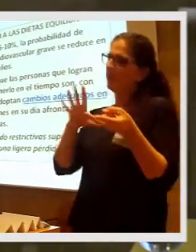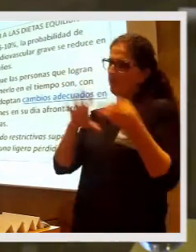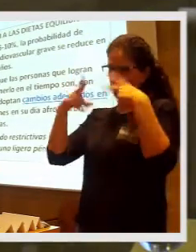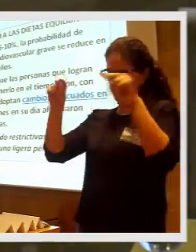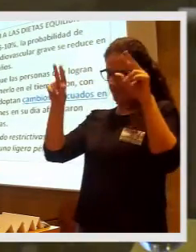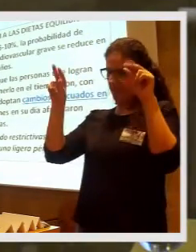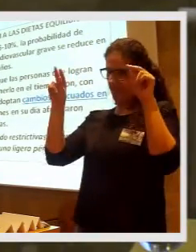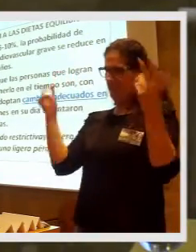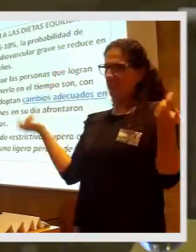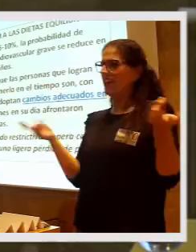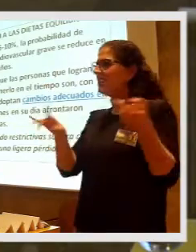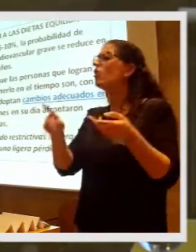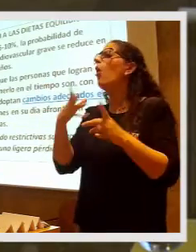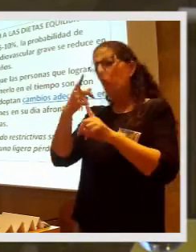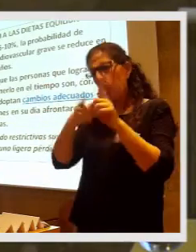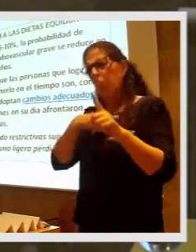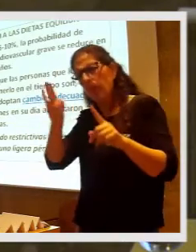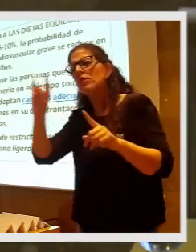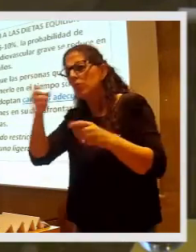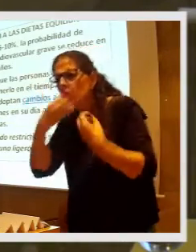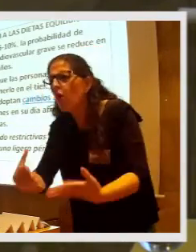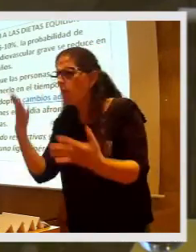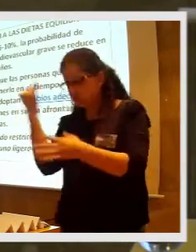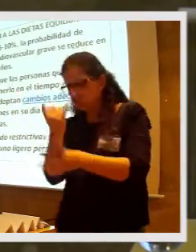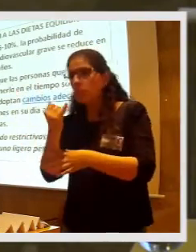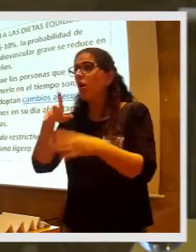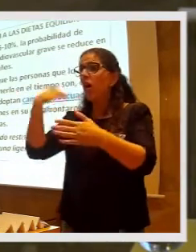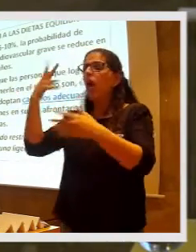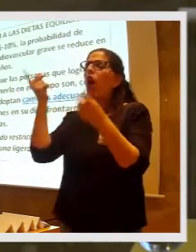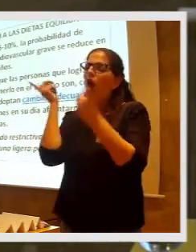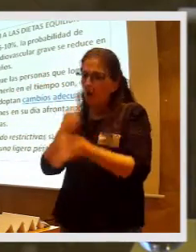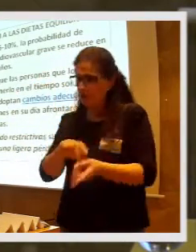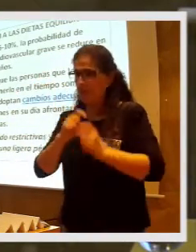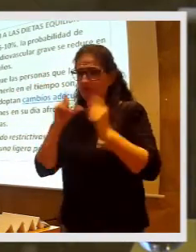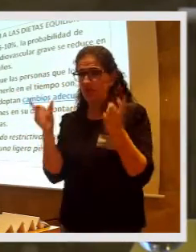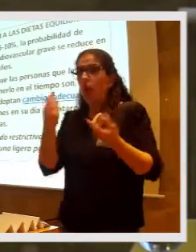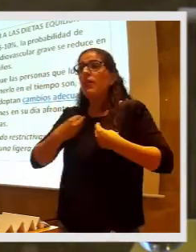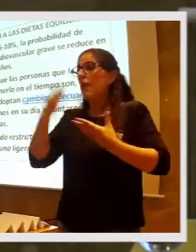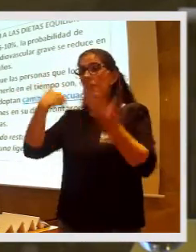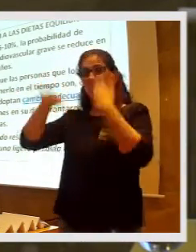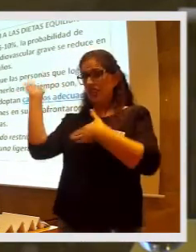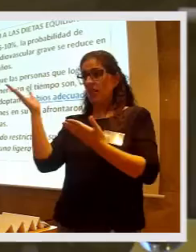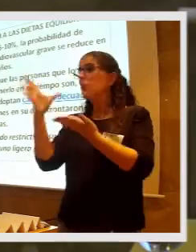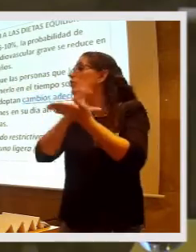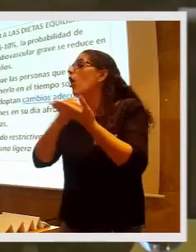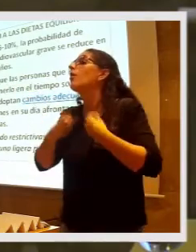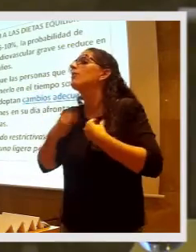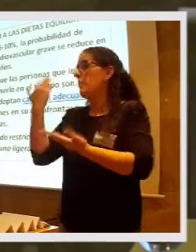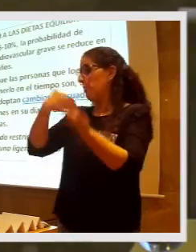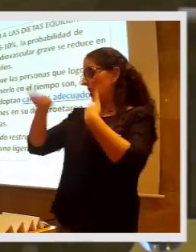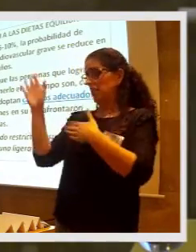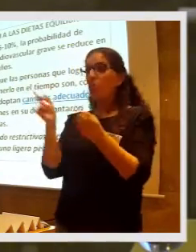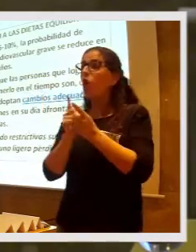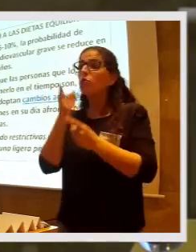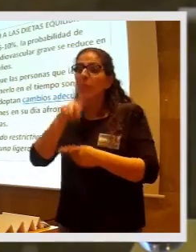evidentemente podrán servir o no a muy corto plazo, pero si Dios quiere, nos quedarán muchos años por delante. Es evidente que eso no se